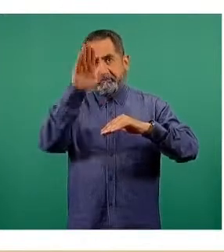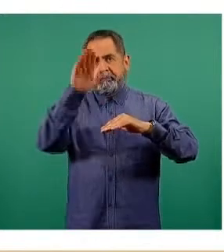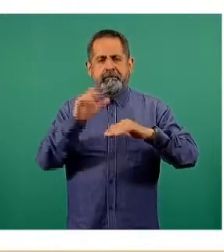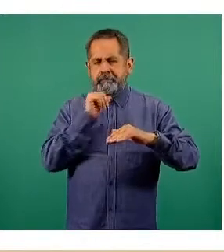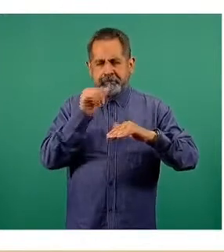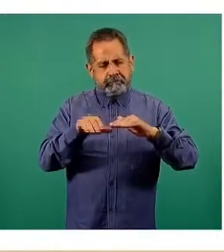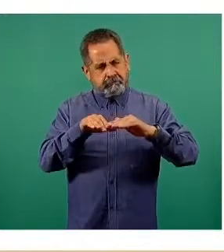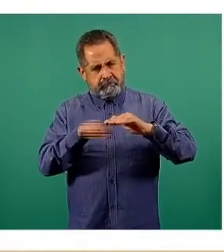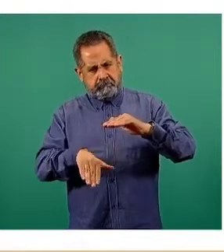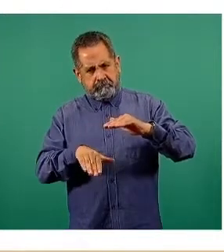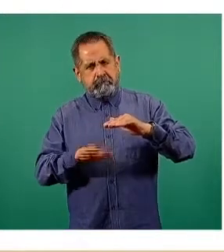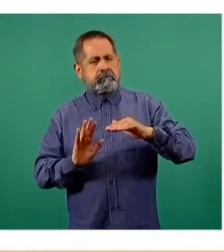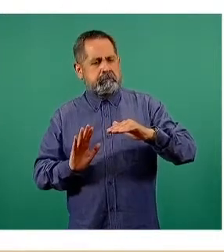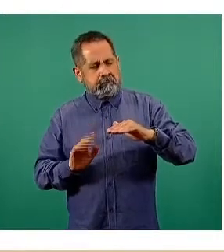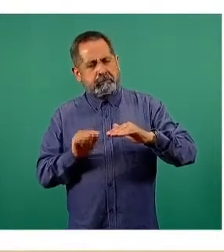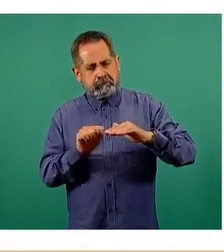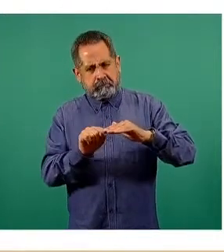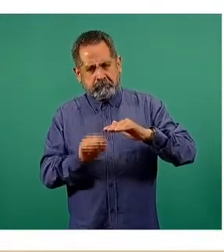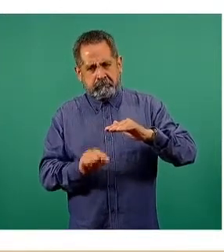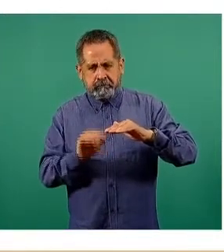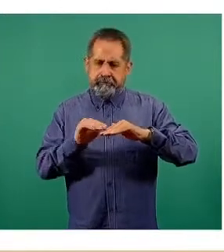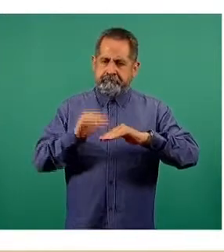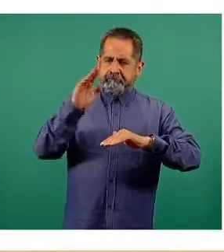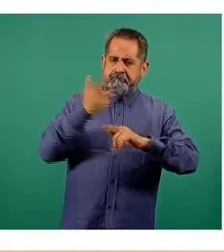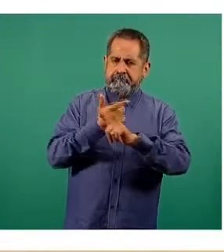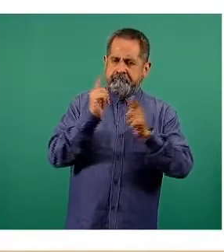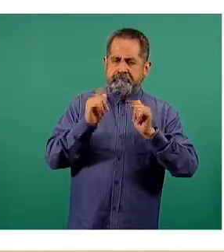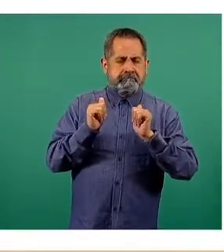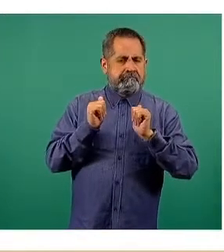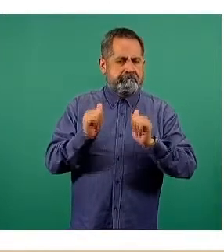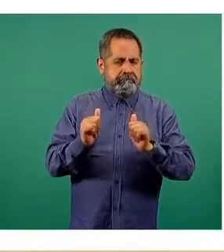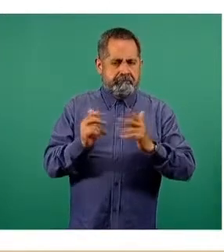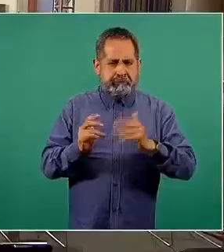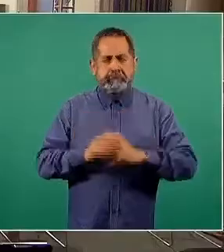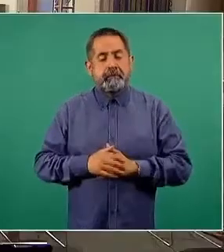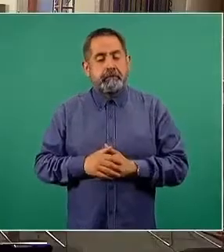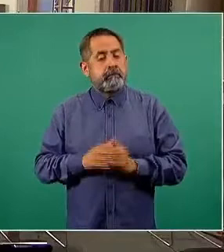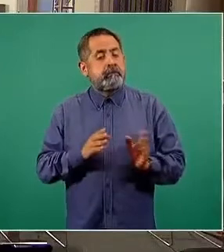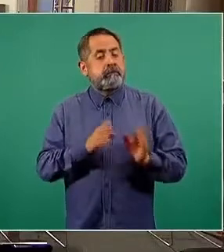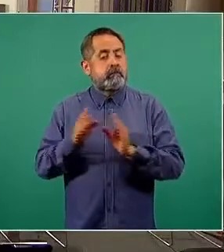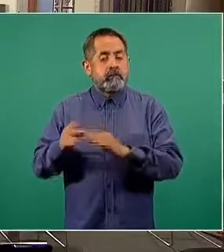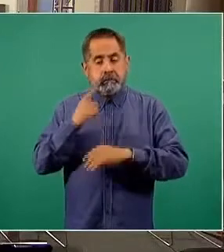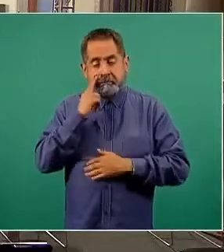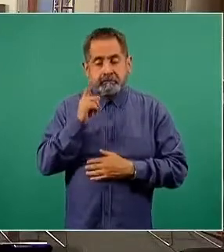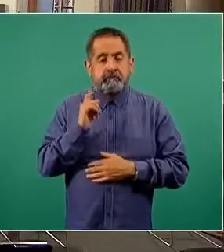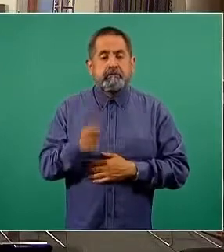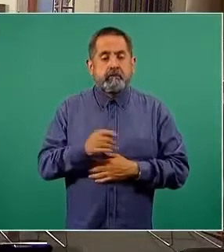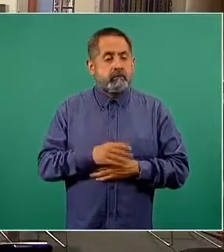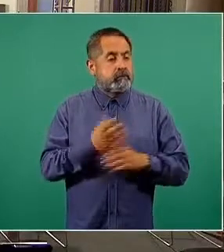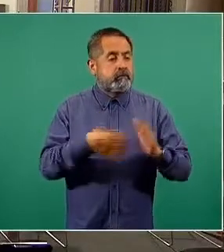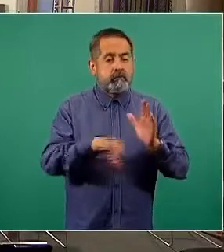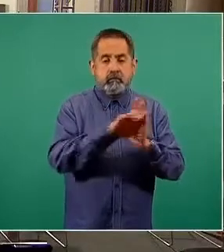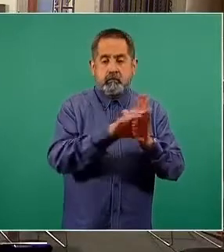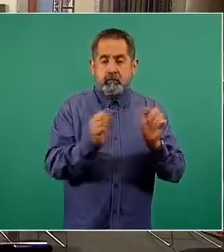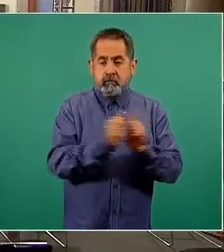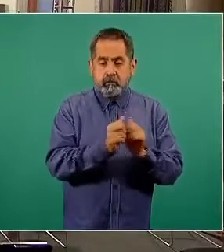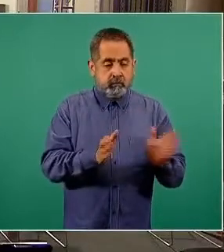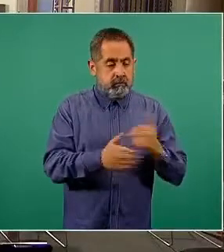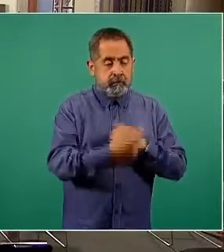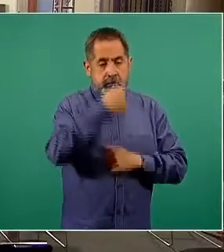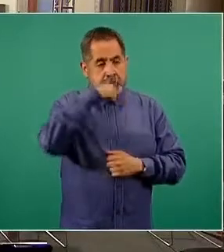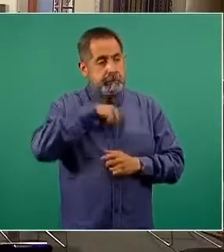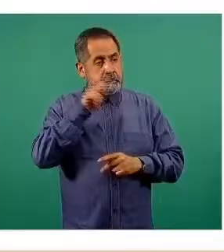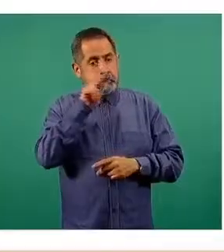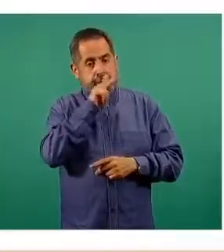eso todas están en este nivel bajo de ocupación. Y si vemos la siguiente diapositiva, que son las camas con ventilador, aquí